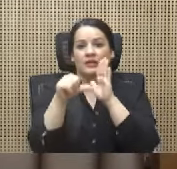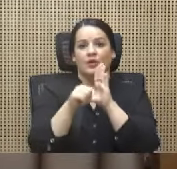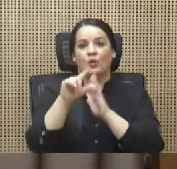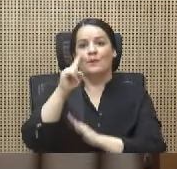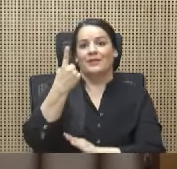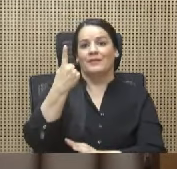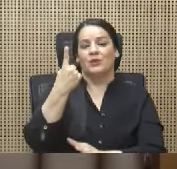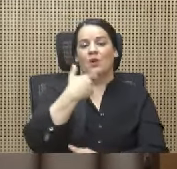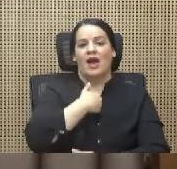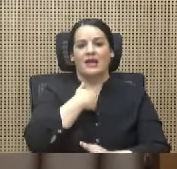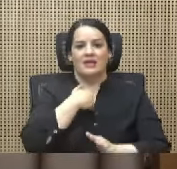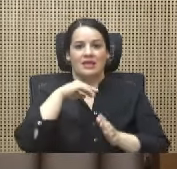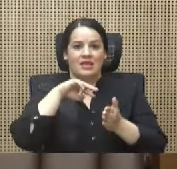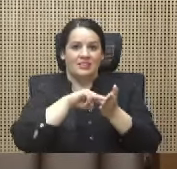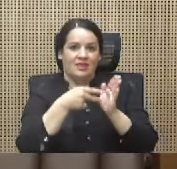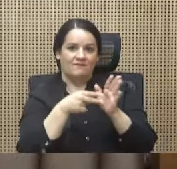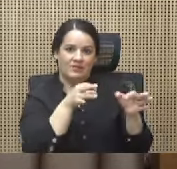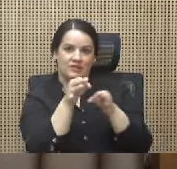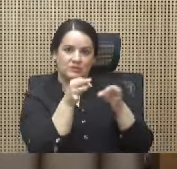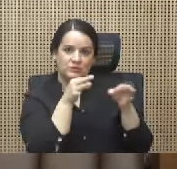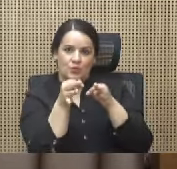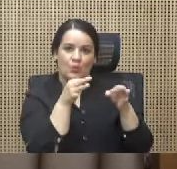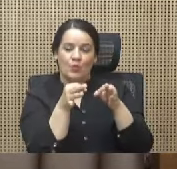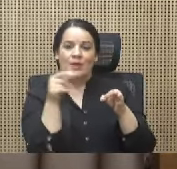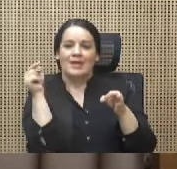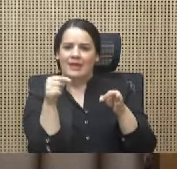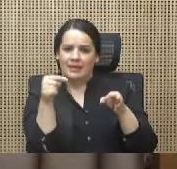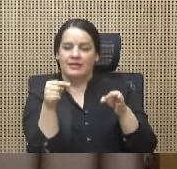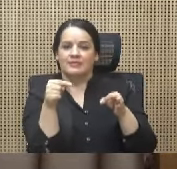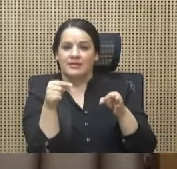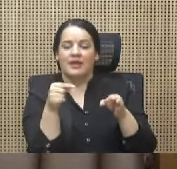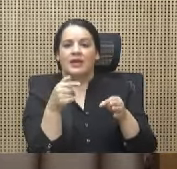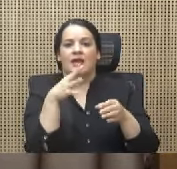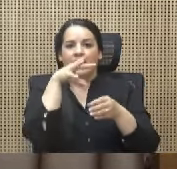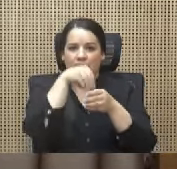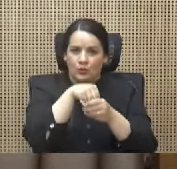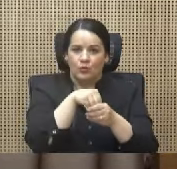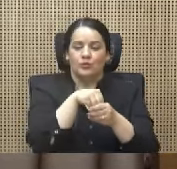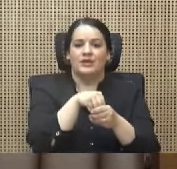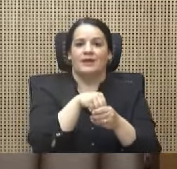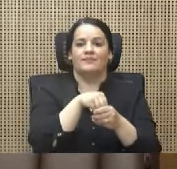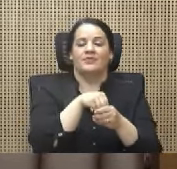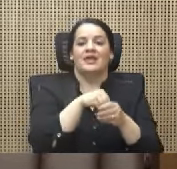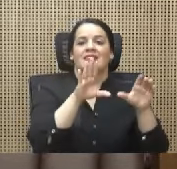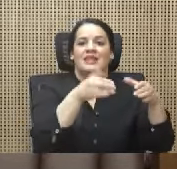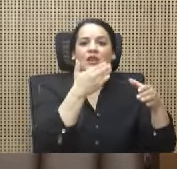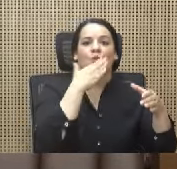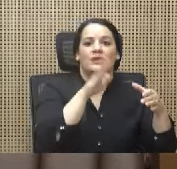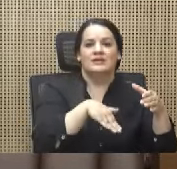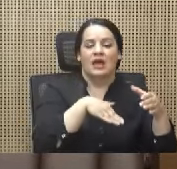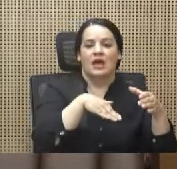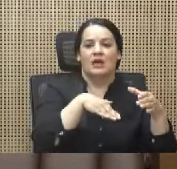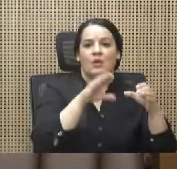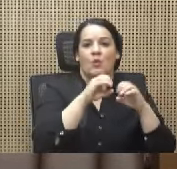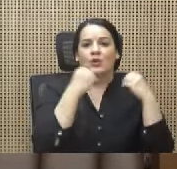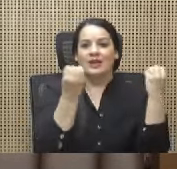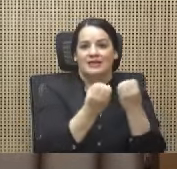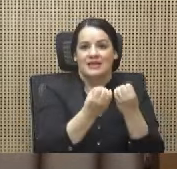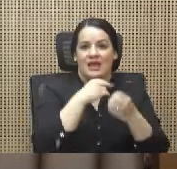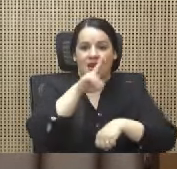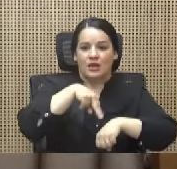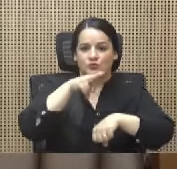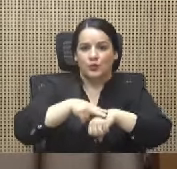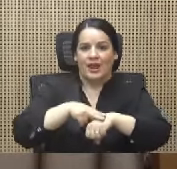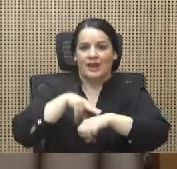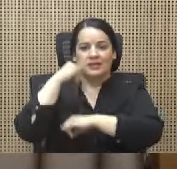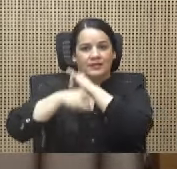hay una definición que conlleva tanto delincuencia organizada nacional como transnacional. Y lo que